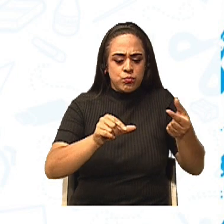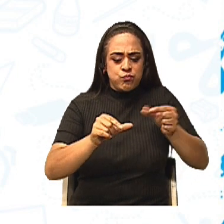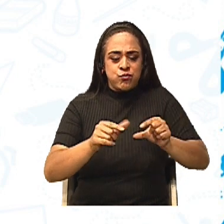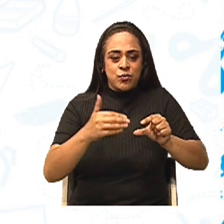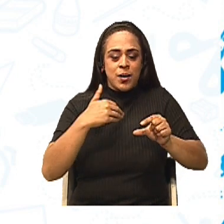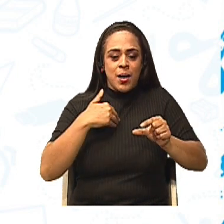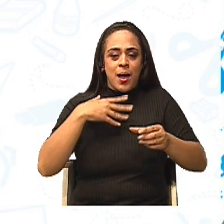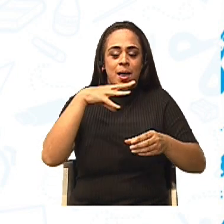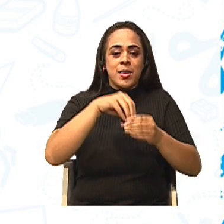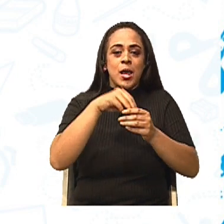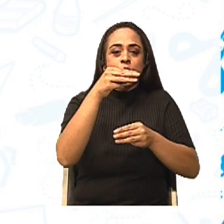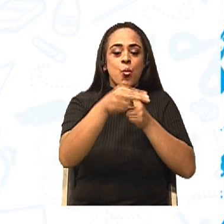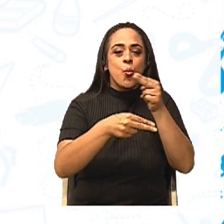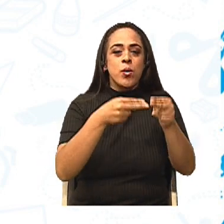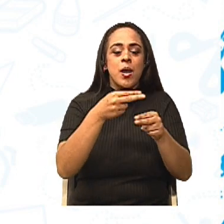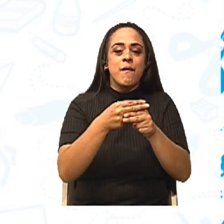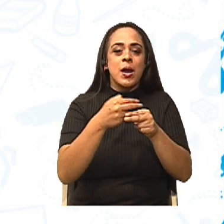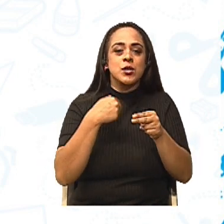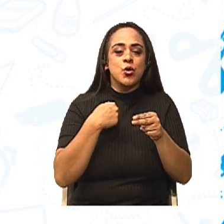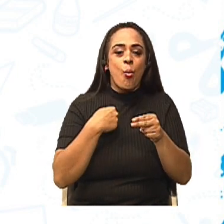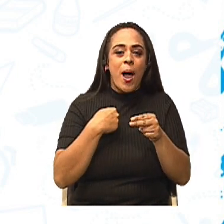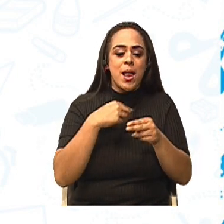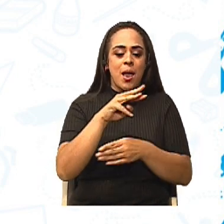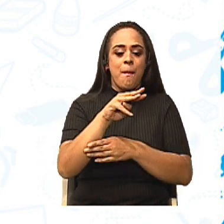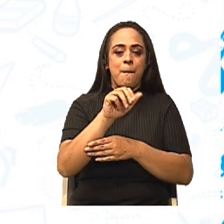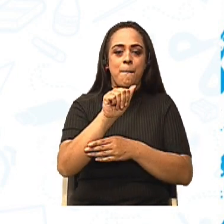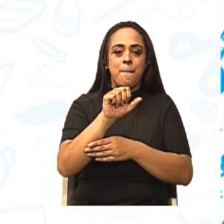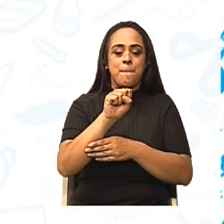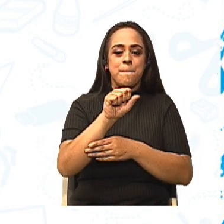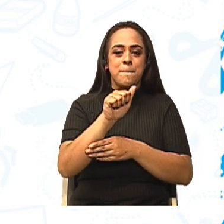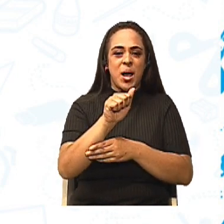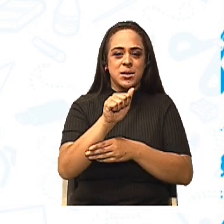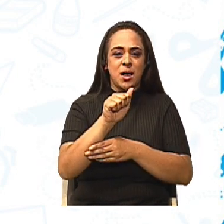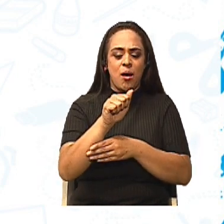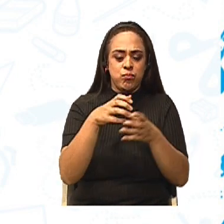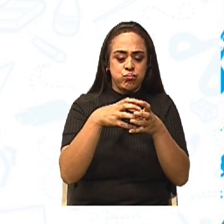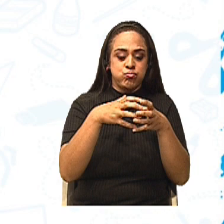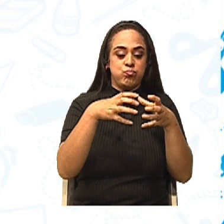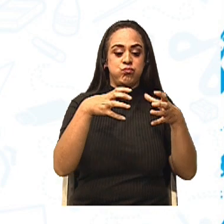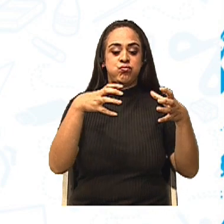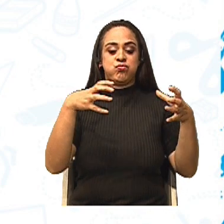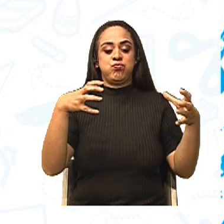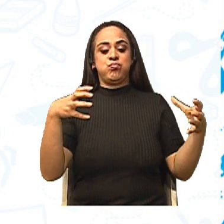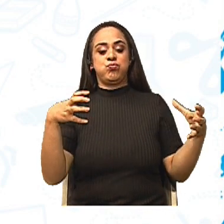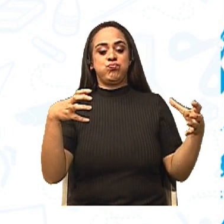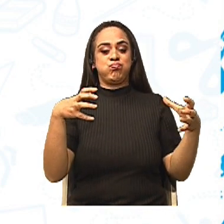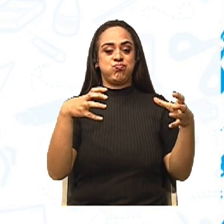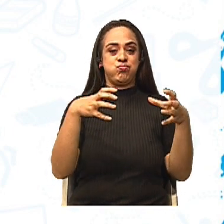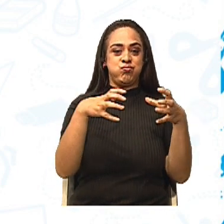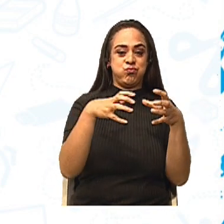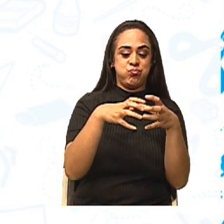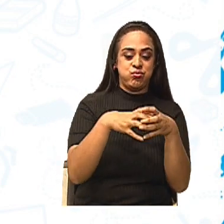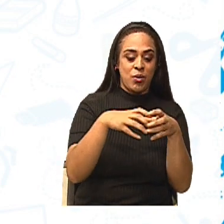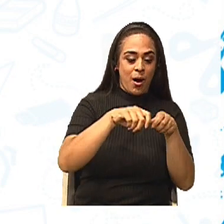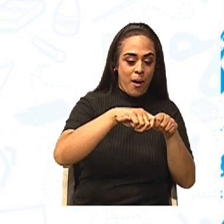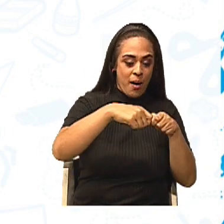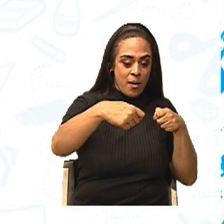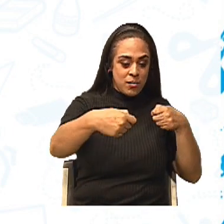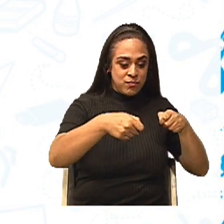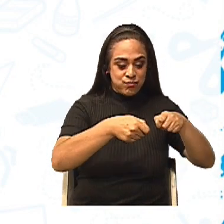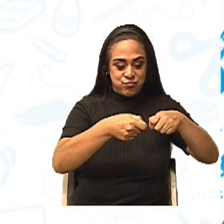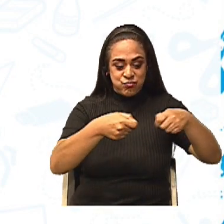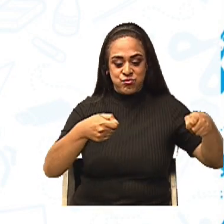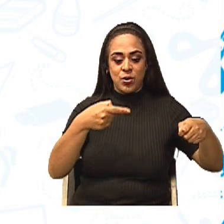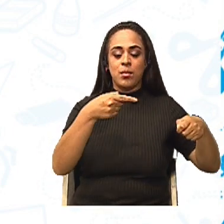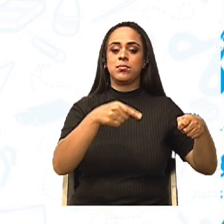universo, tenga masa y esta masa sea medible. ¿Qué significa esto? Cualquier objeto que yo tenga masa va a